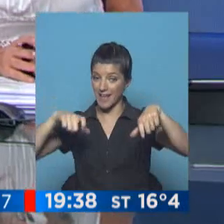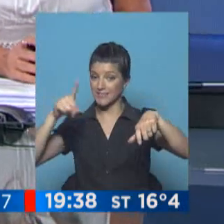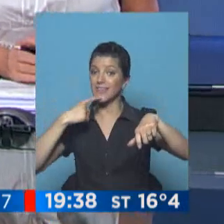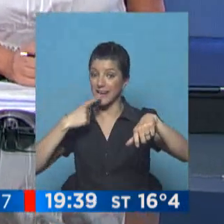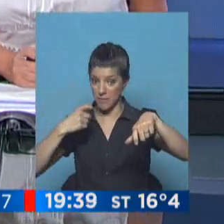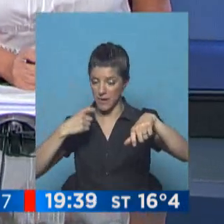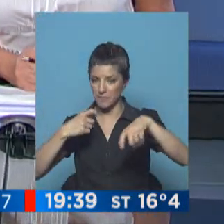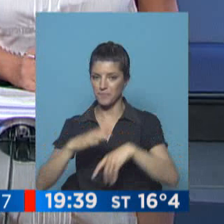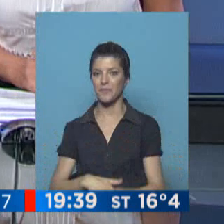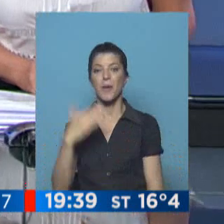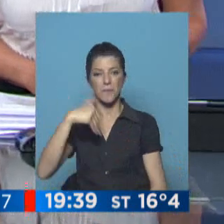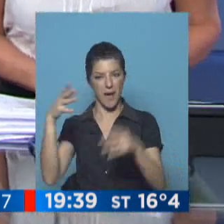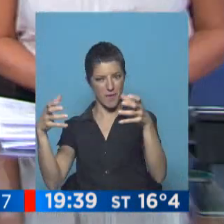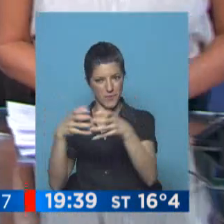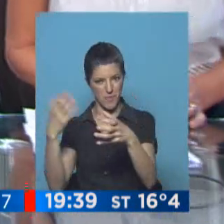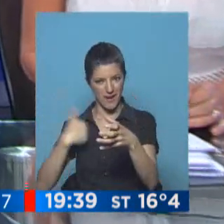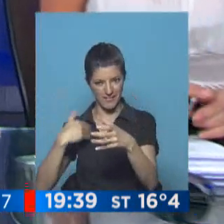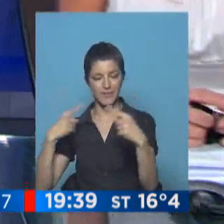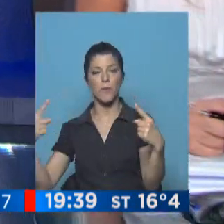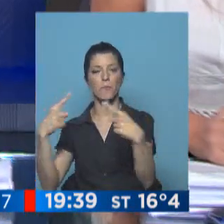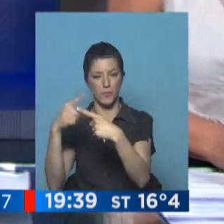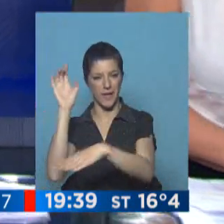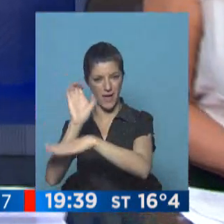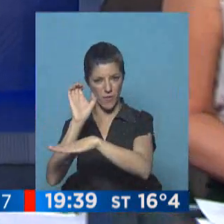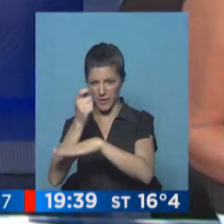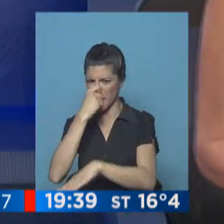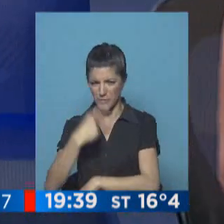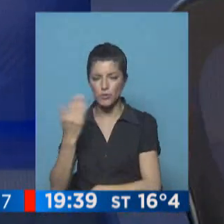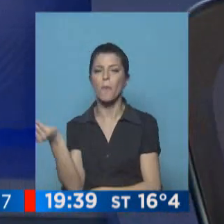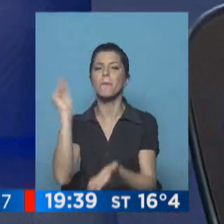viene la selección nacional de fútbol con la de Ecuador. En minutos más detalles con Mariano Introcaso.